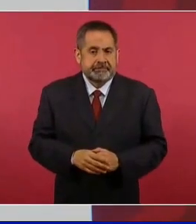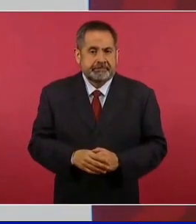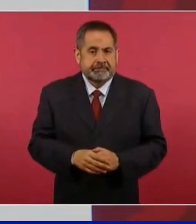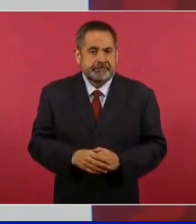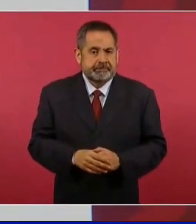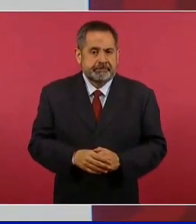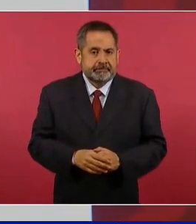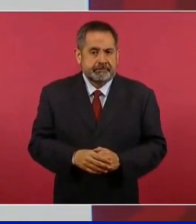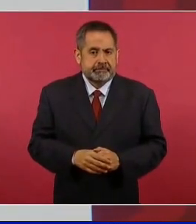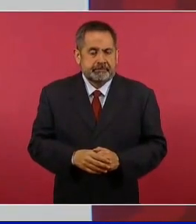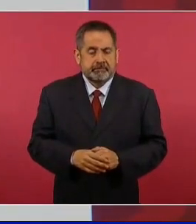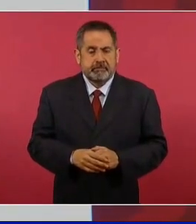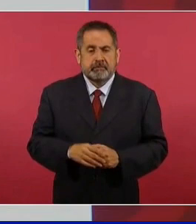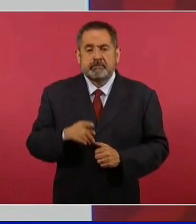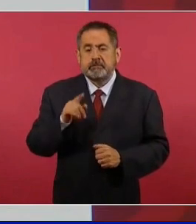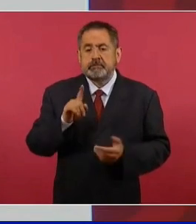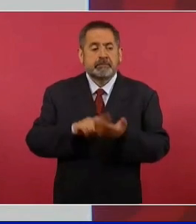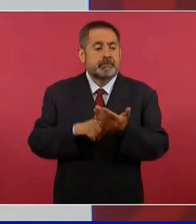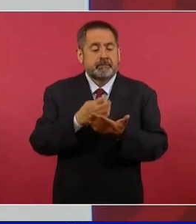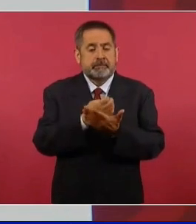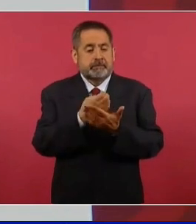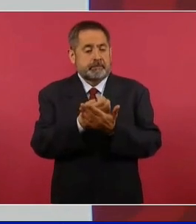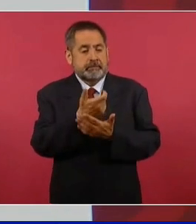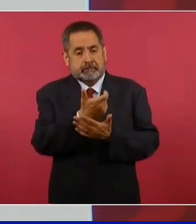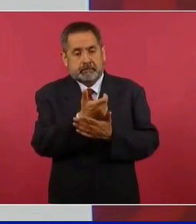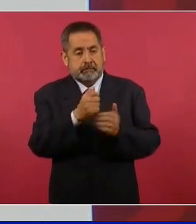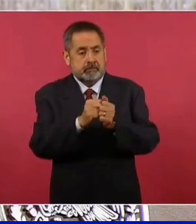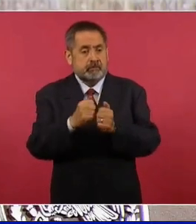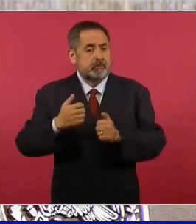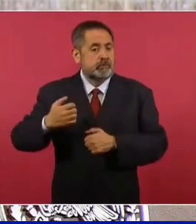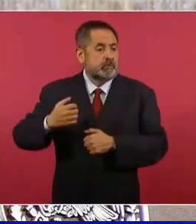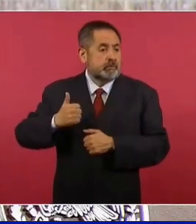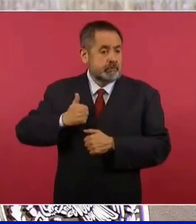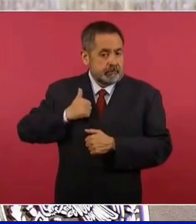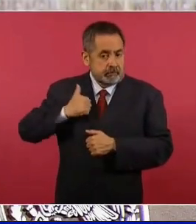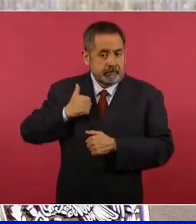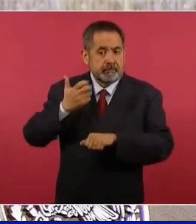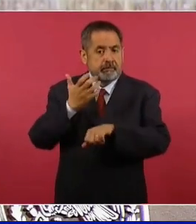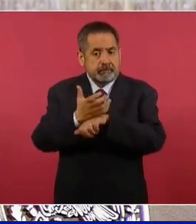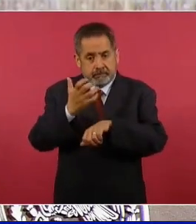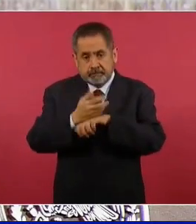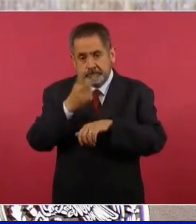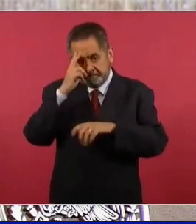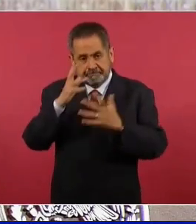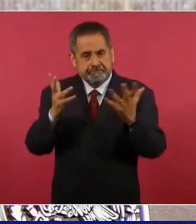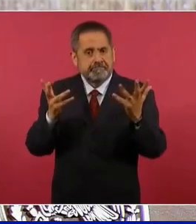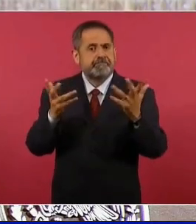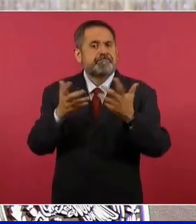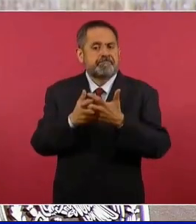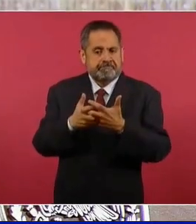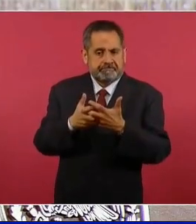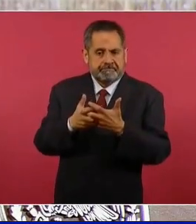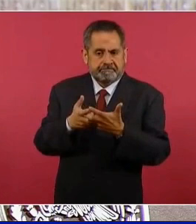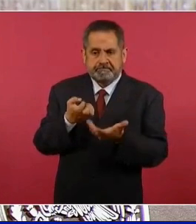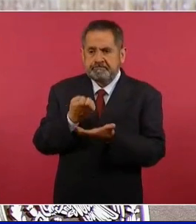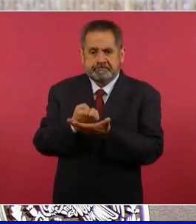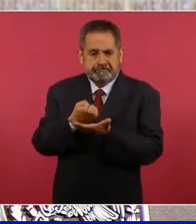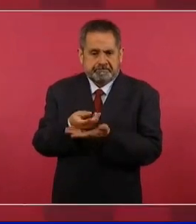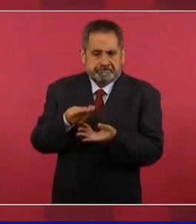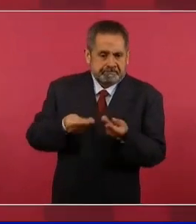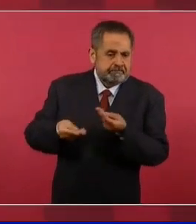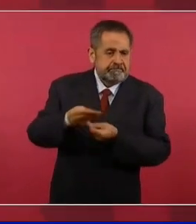Cada vez hay más integración entre la economía canadiense, estadounidense y la economía nuestra.